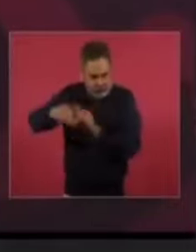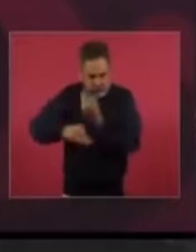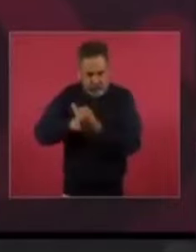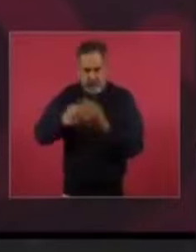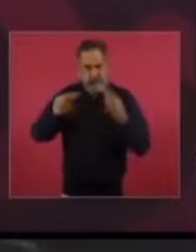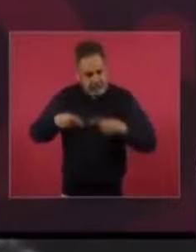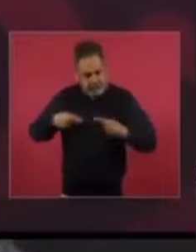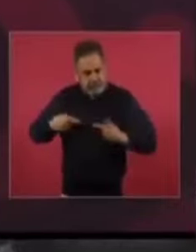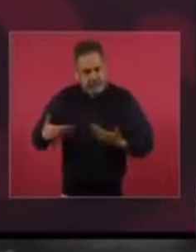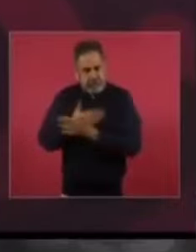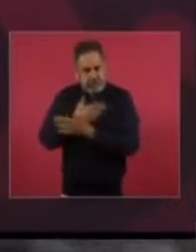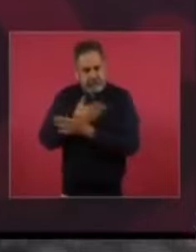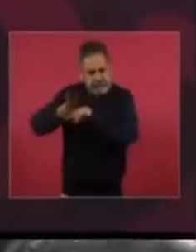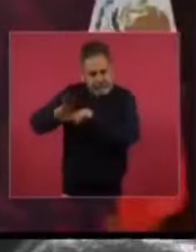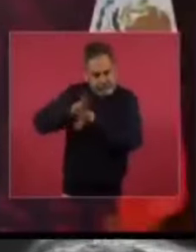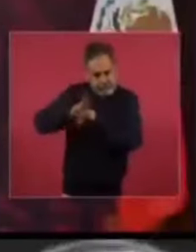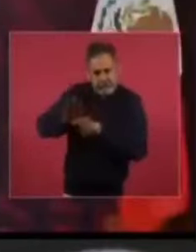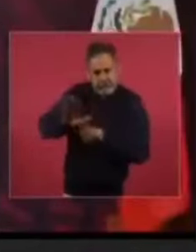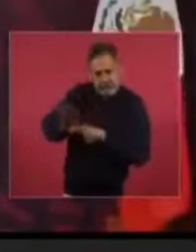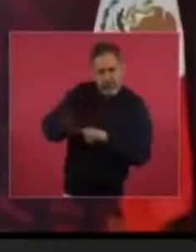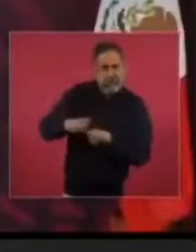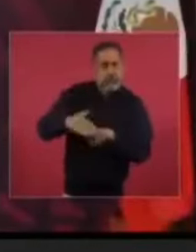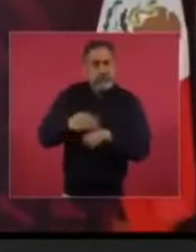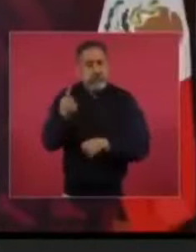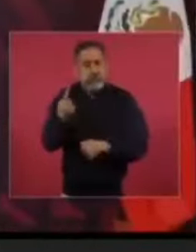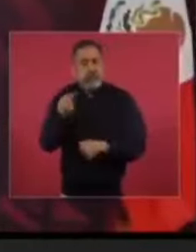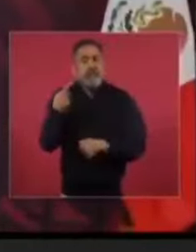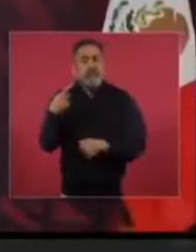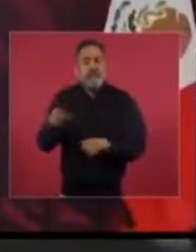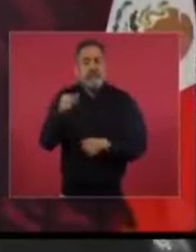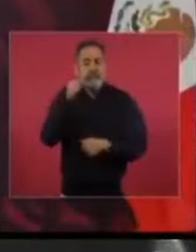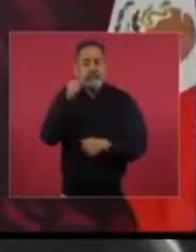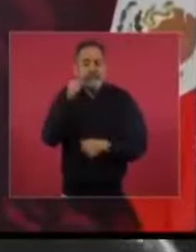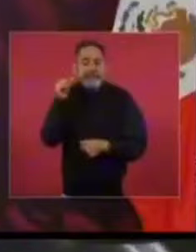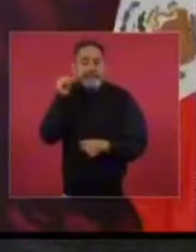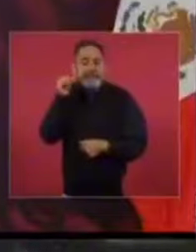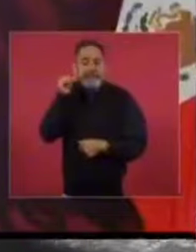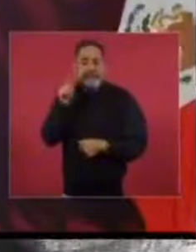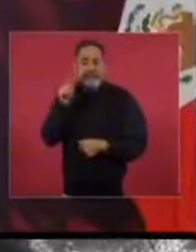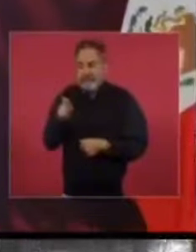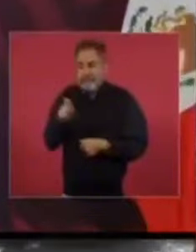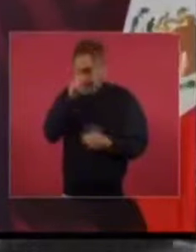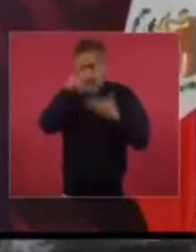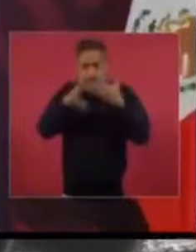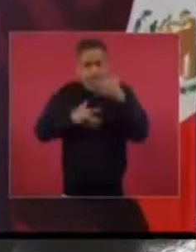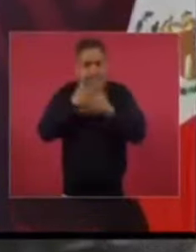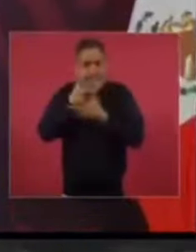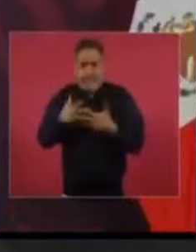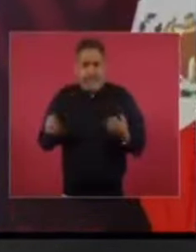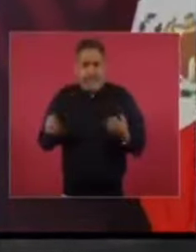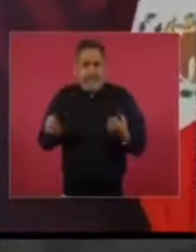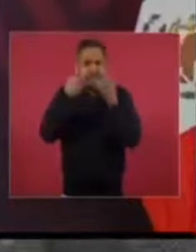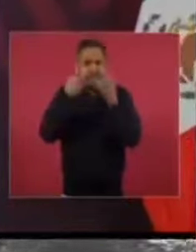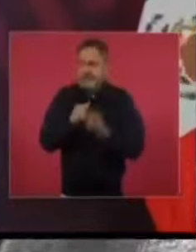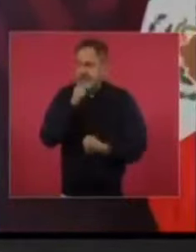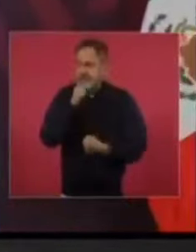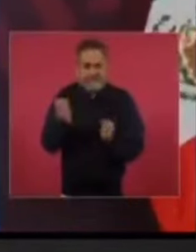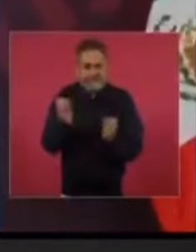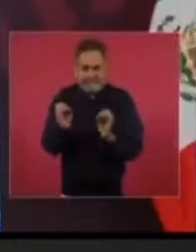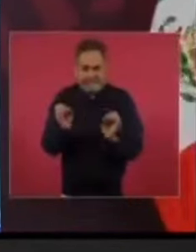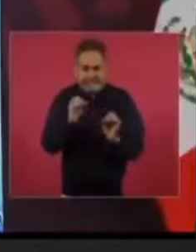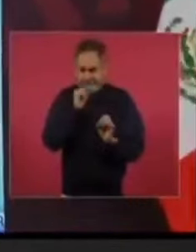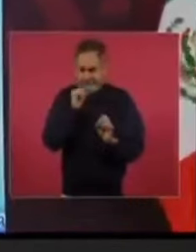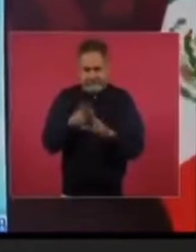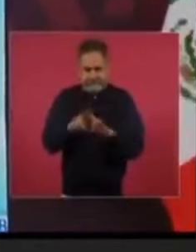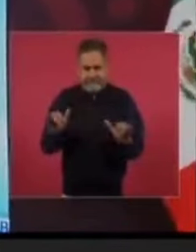esa contundencia de mentar madres y poner el pecho de frente. Él hace política. Y es el mejor político que